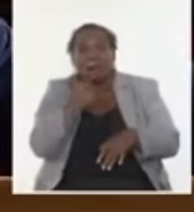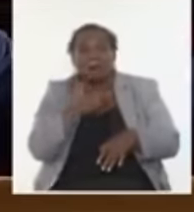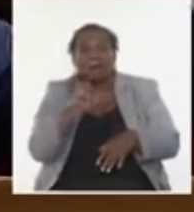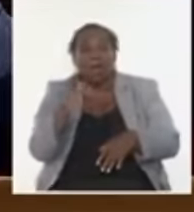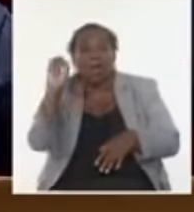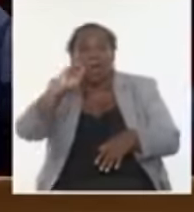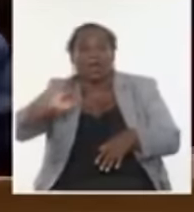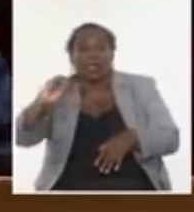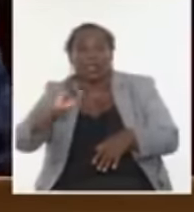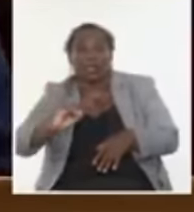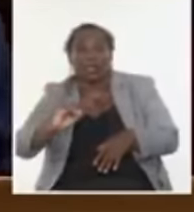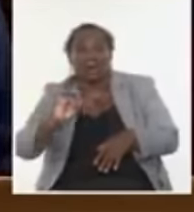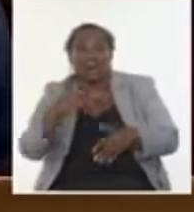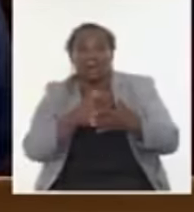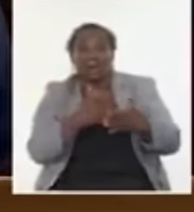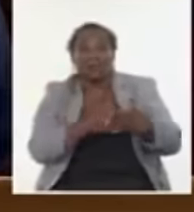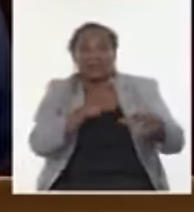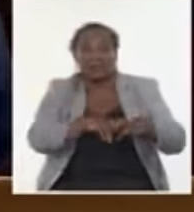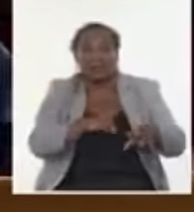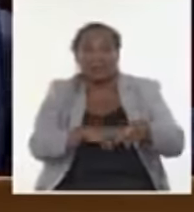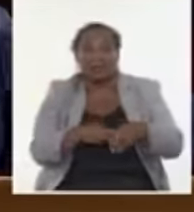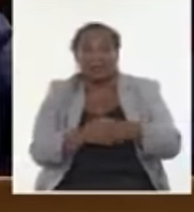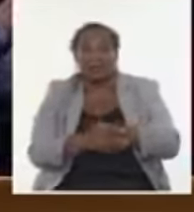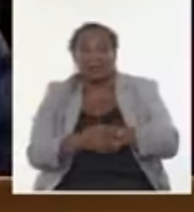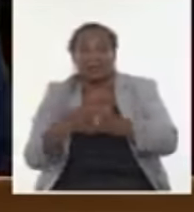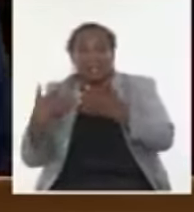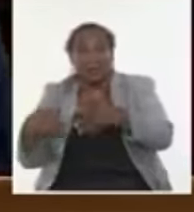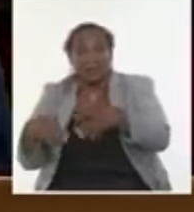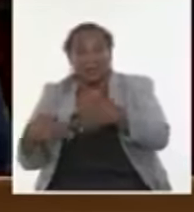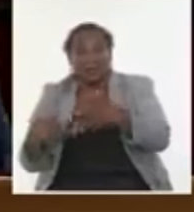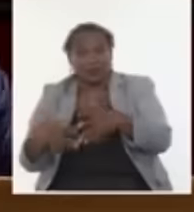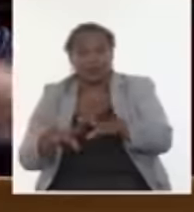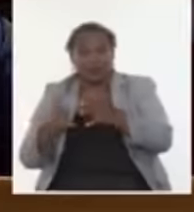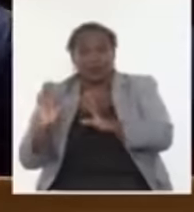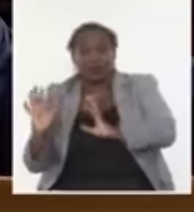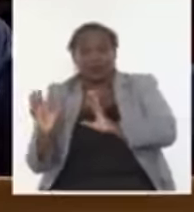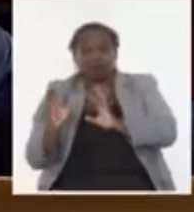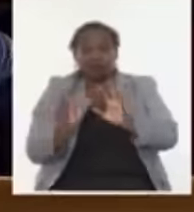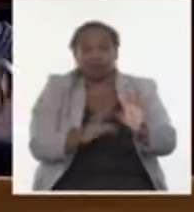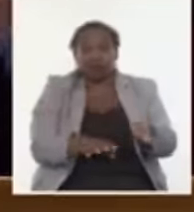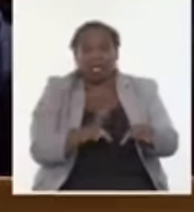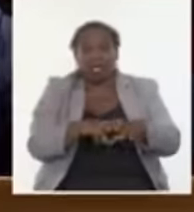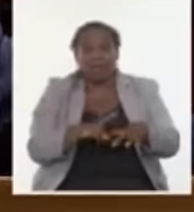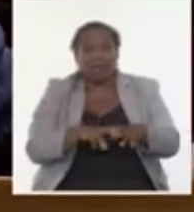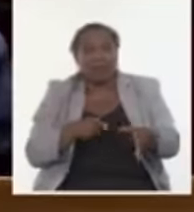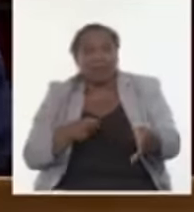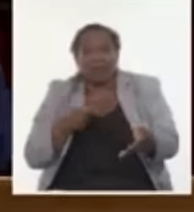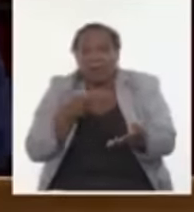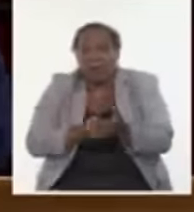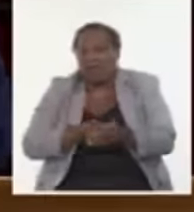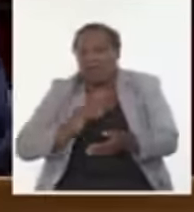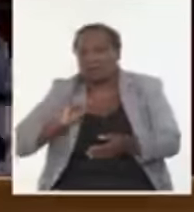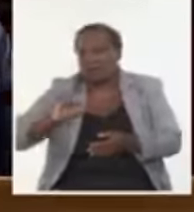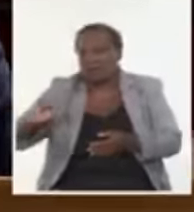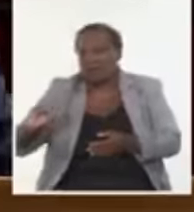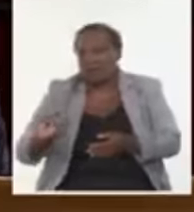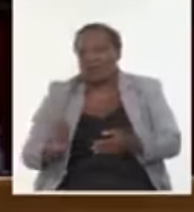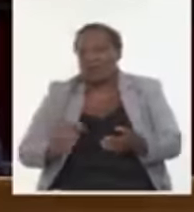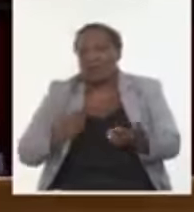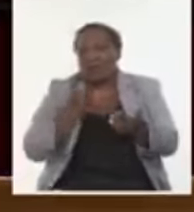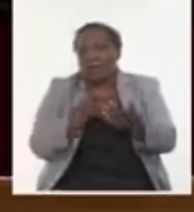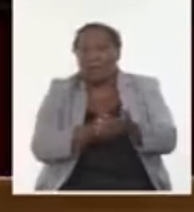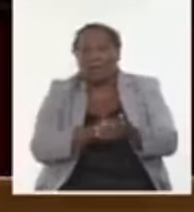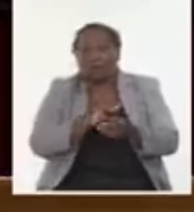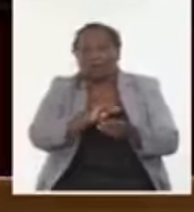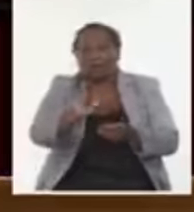están produciendo, hasta generando divisas. Todo viene para La Habana, no le pagan el salario, no le pagan la distribución de utilidades, los